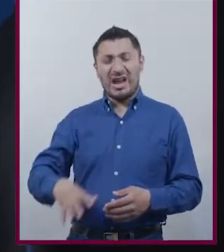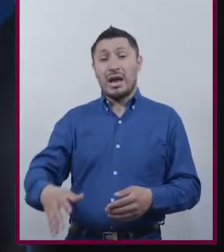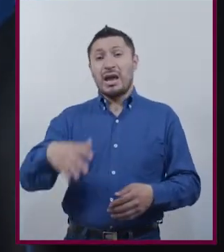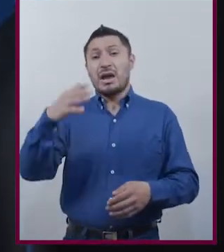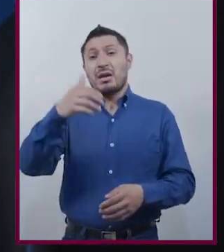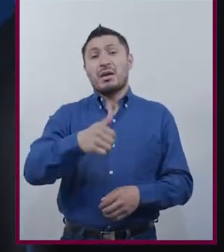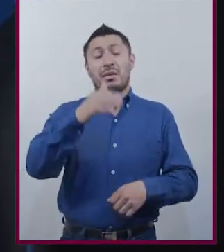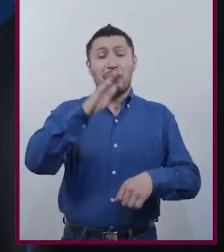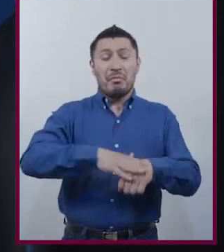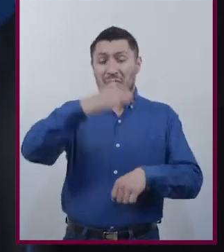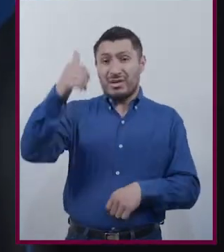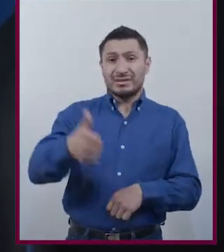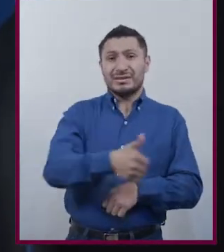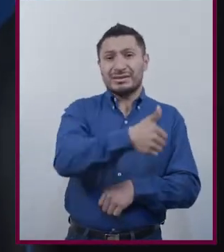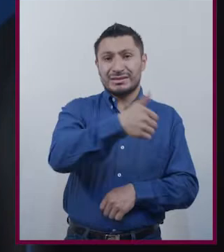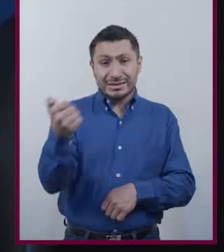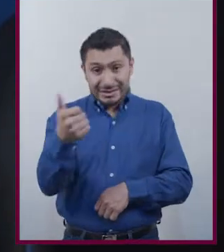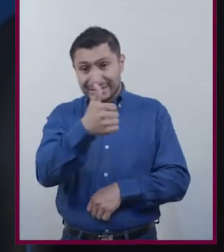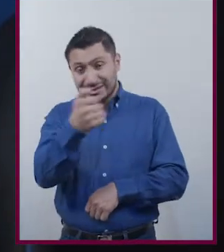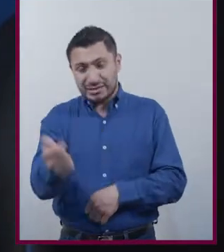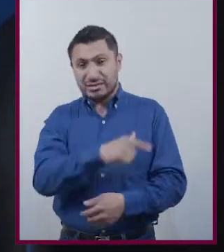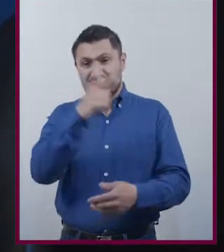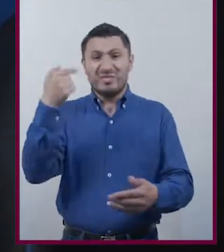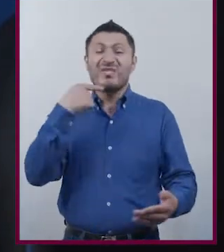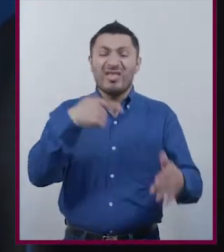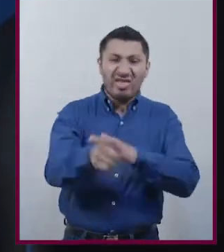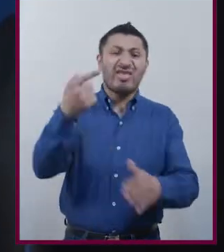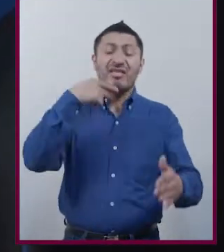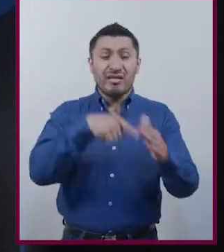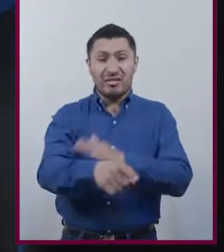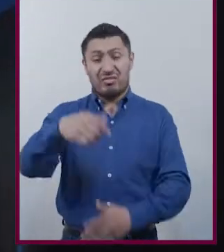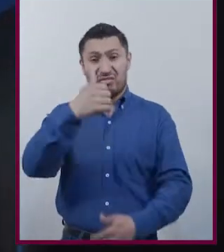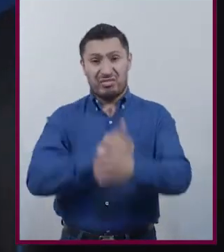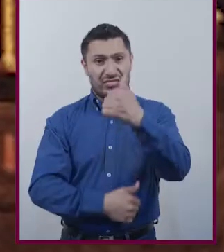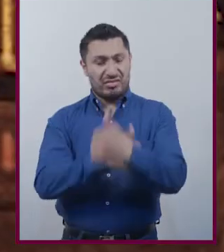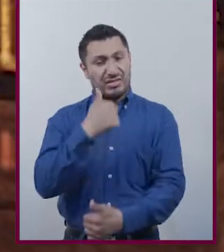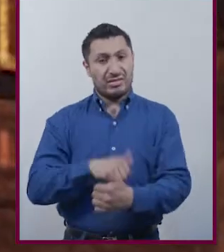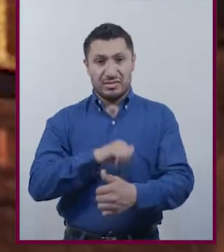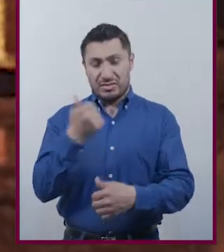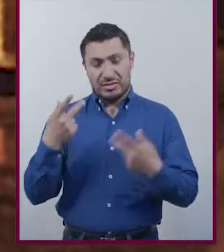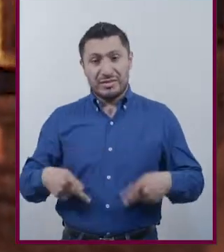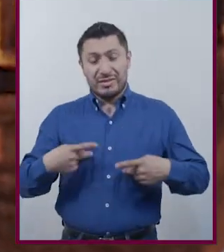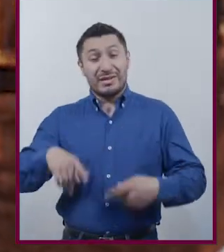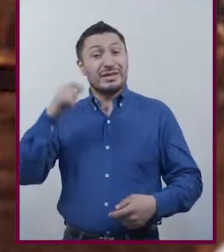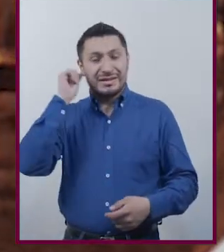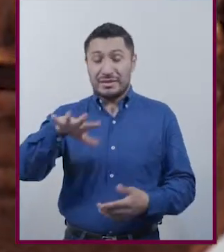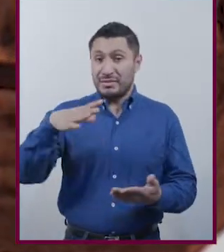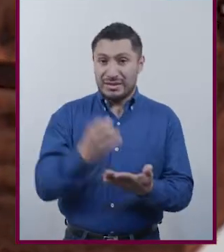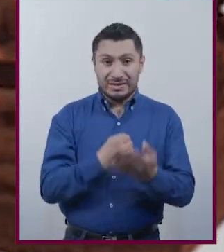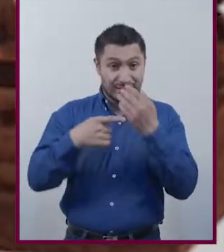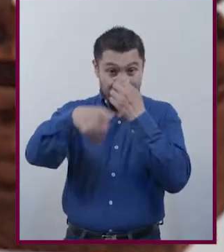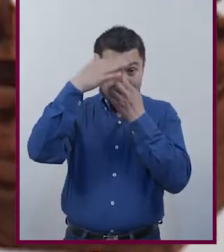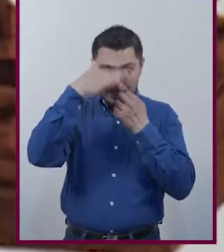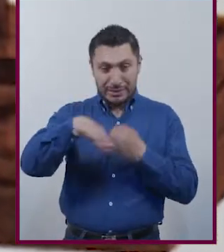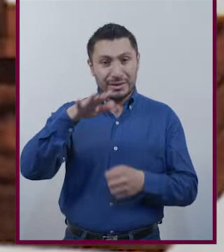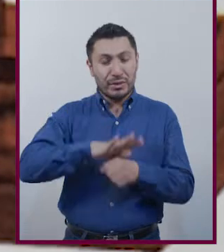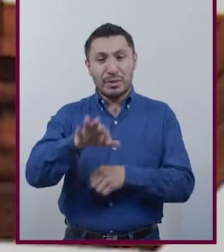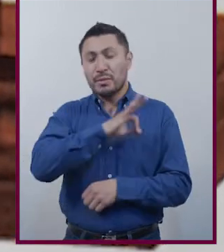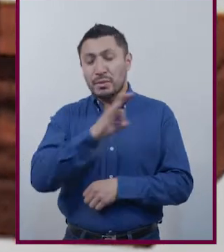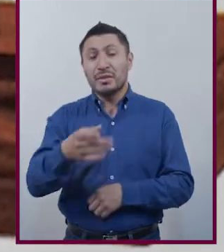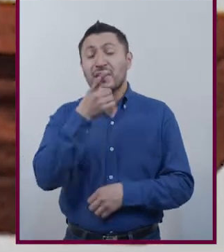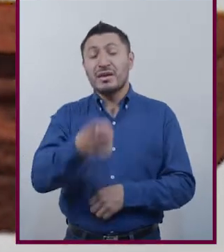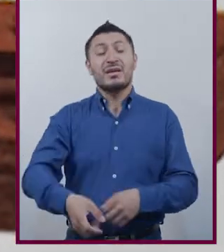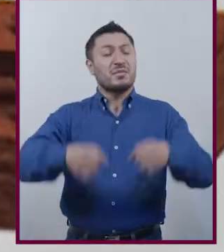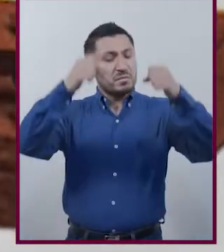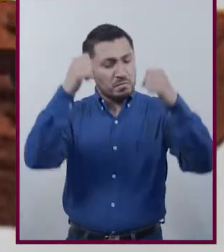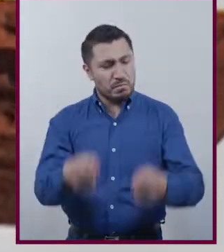más de 600 demandas de sus competidores, saliendo siempre victorioso. ¿Sabes tú que los alegatos que pueden asegurar quién fue